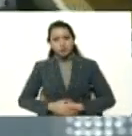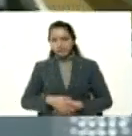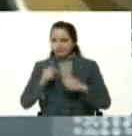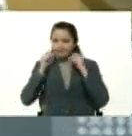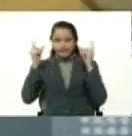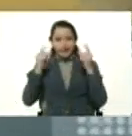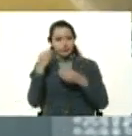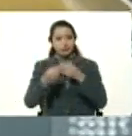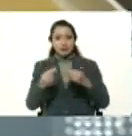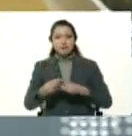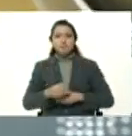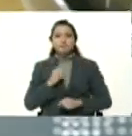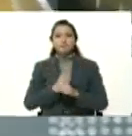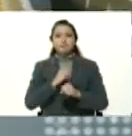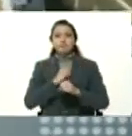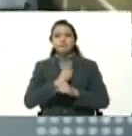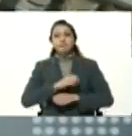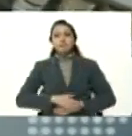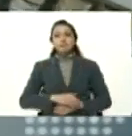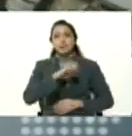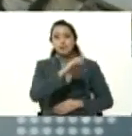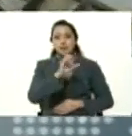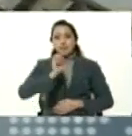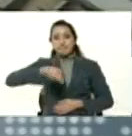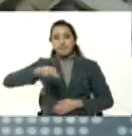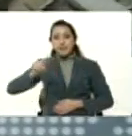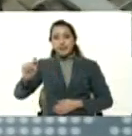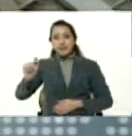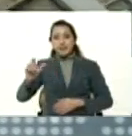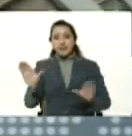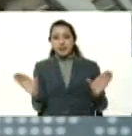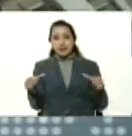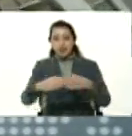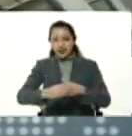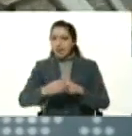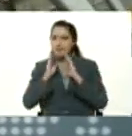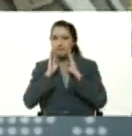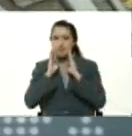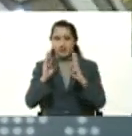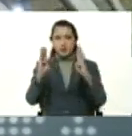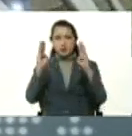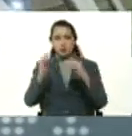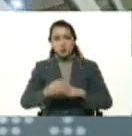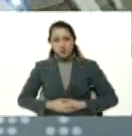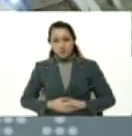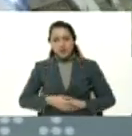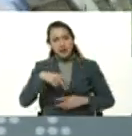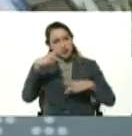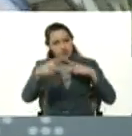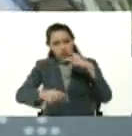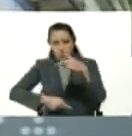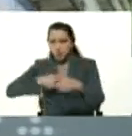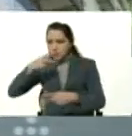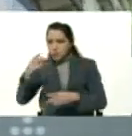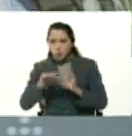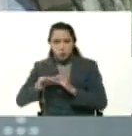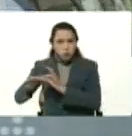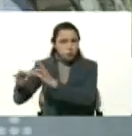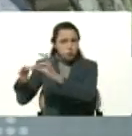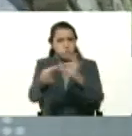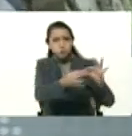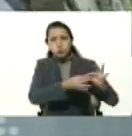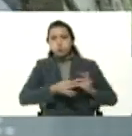chicos. El CPT ha sido una bendición para los procesos de articulación